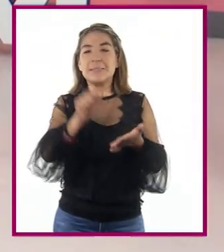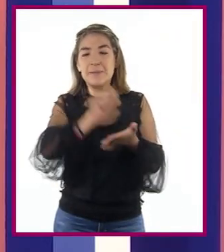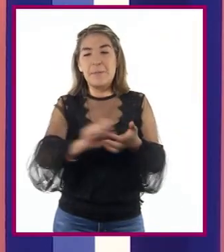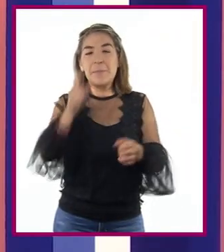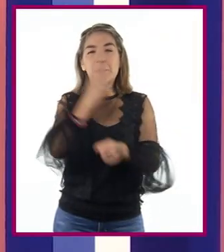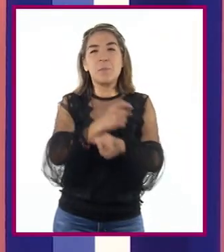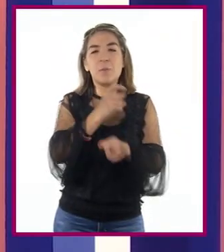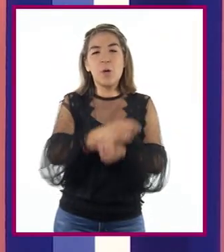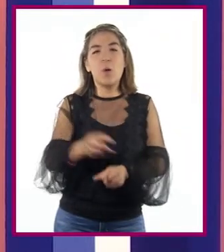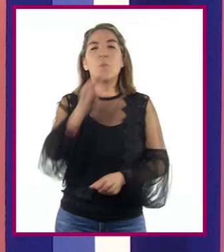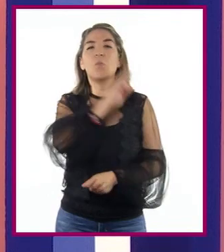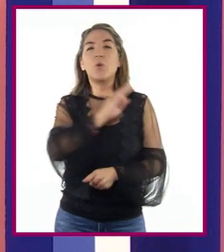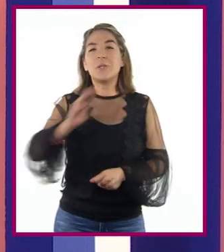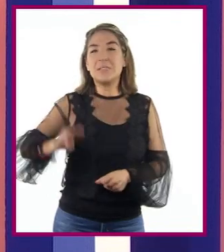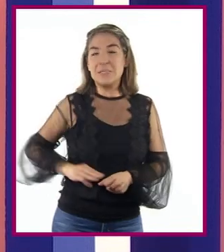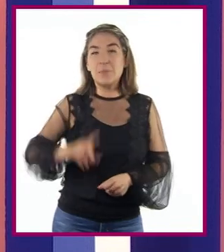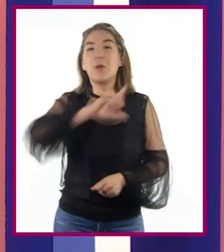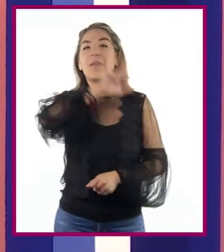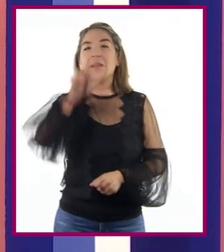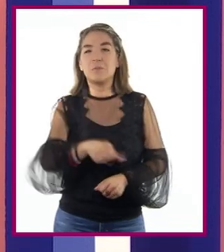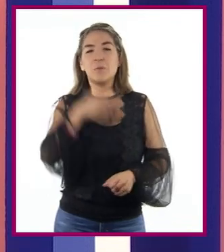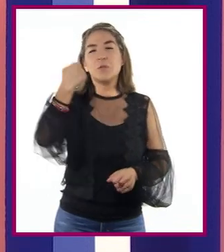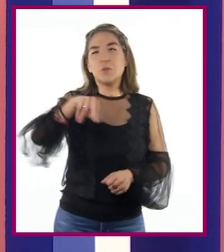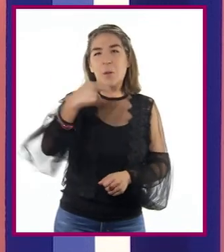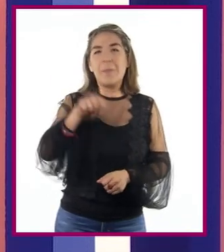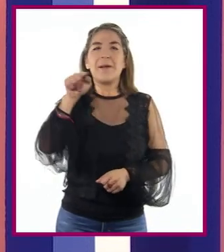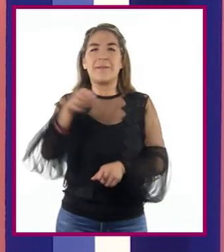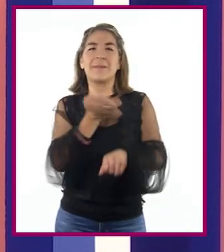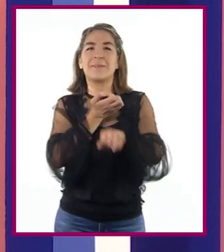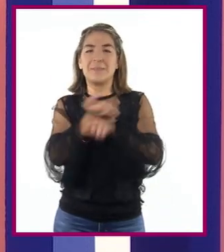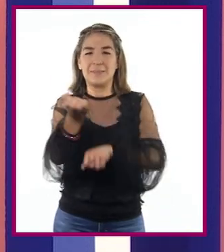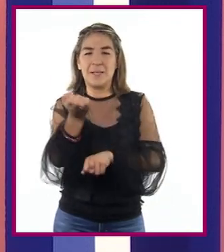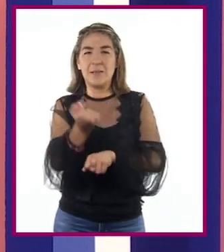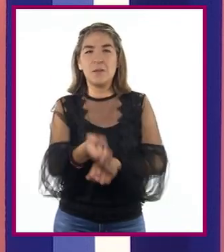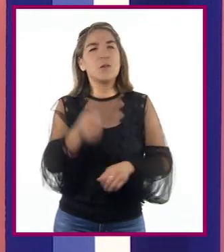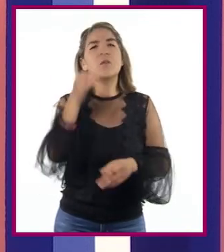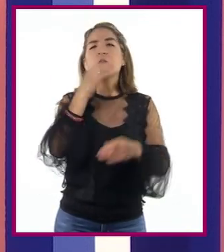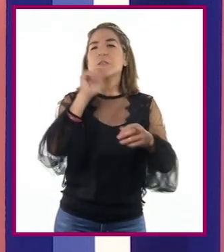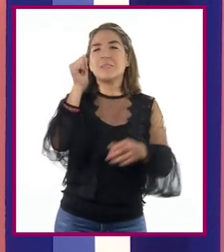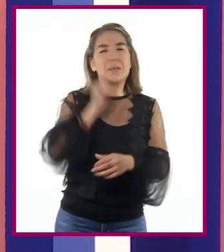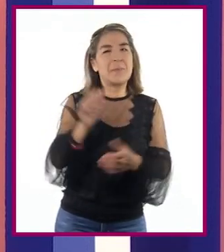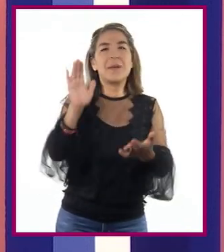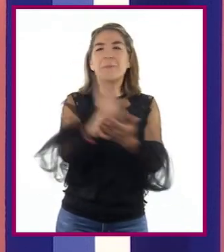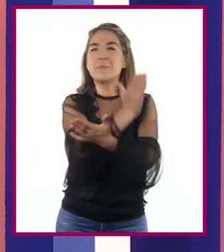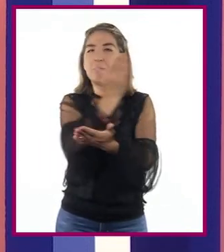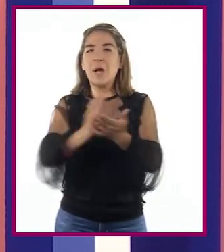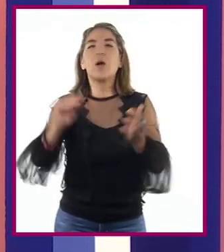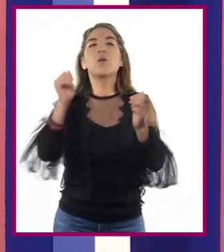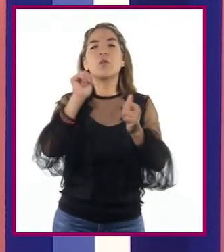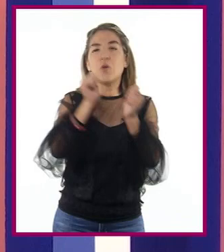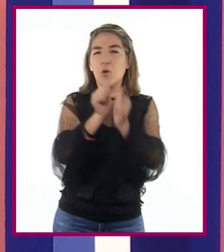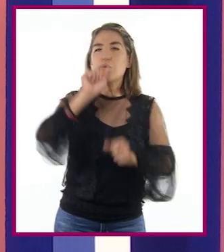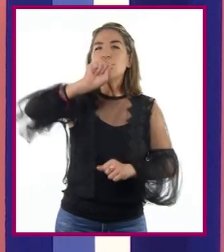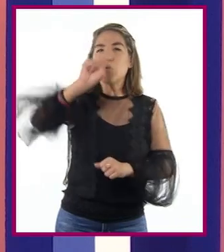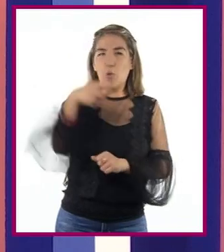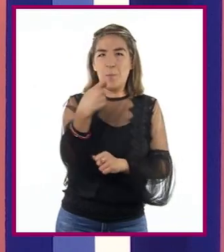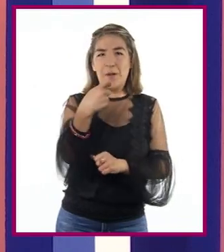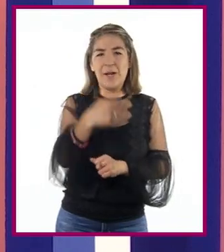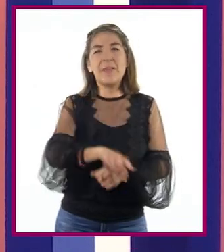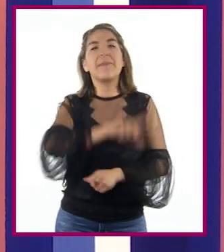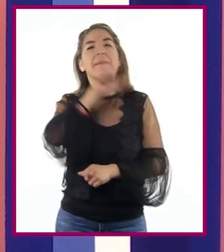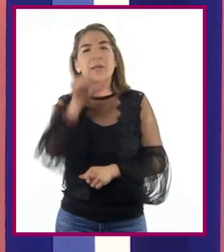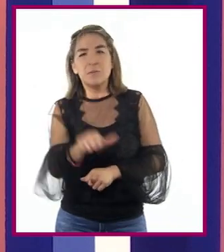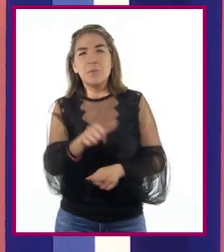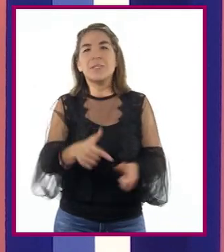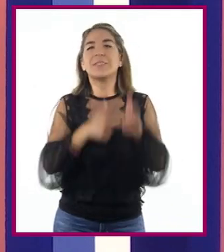primero el municipio seguido del nombre del estado, todo separado por comas. Después,